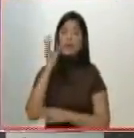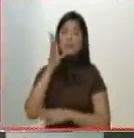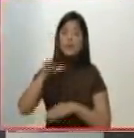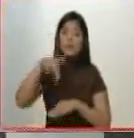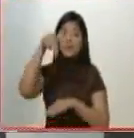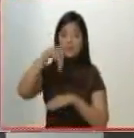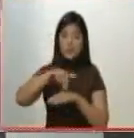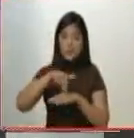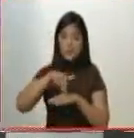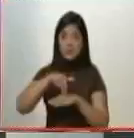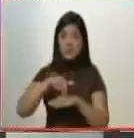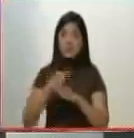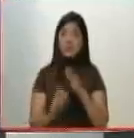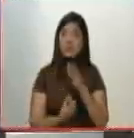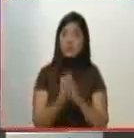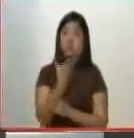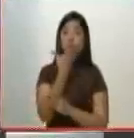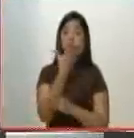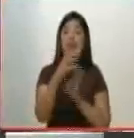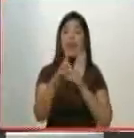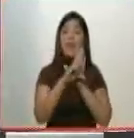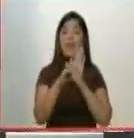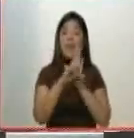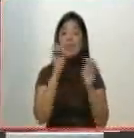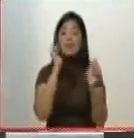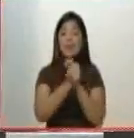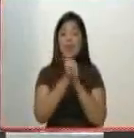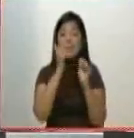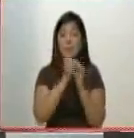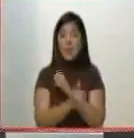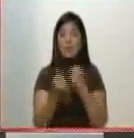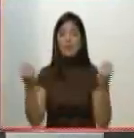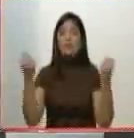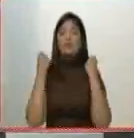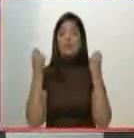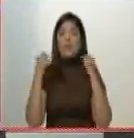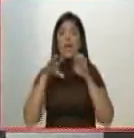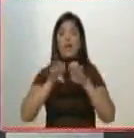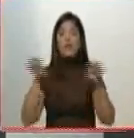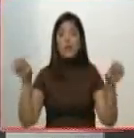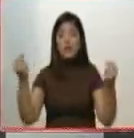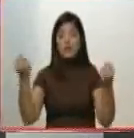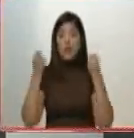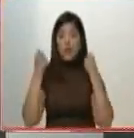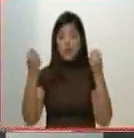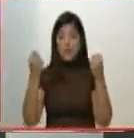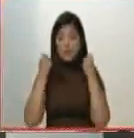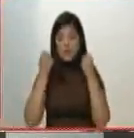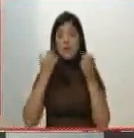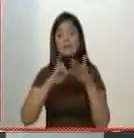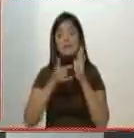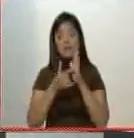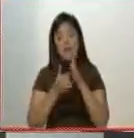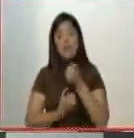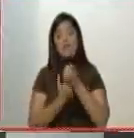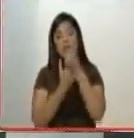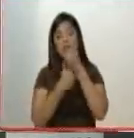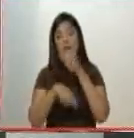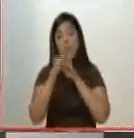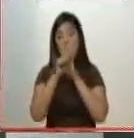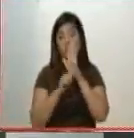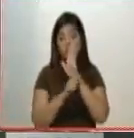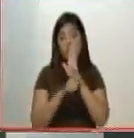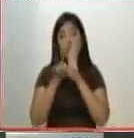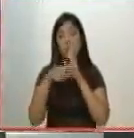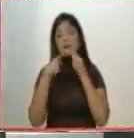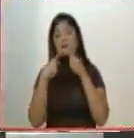Nacional a la creación de la Ley Orgánica del Deporte, la Actividad Física y Educación Física, que reafirma el marco constitucional venezolano y declara